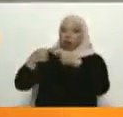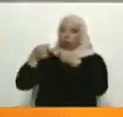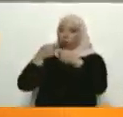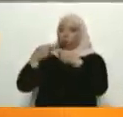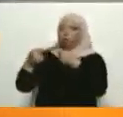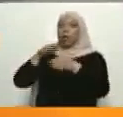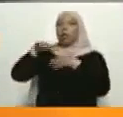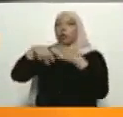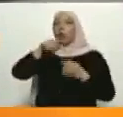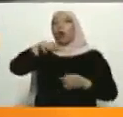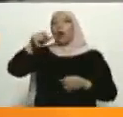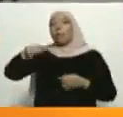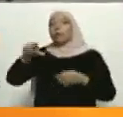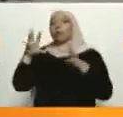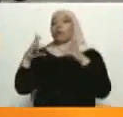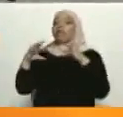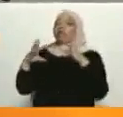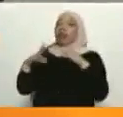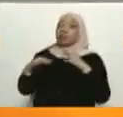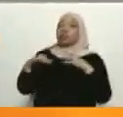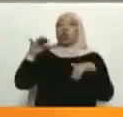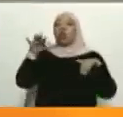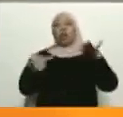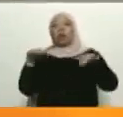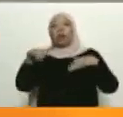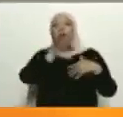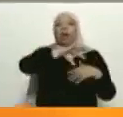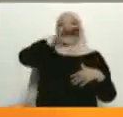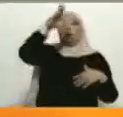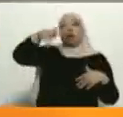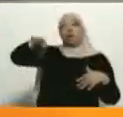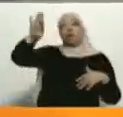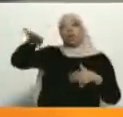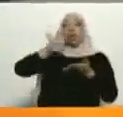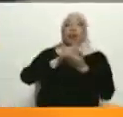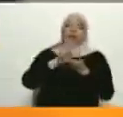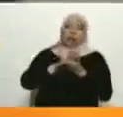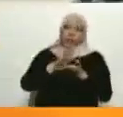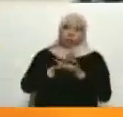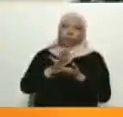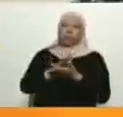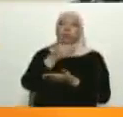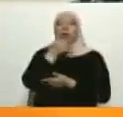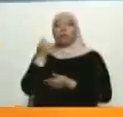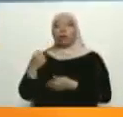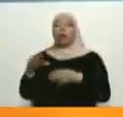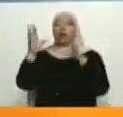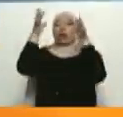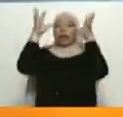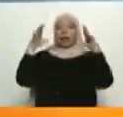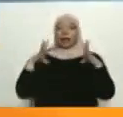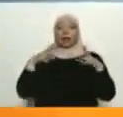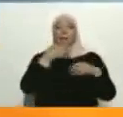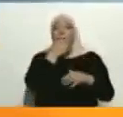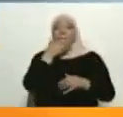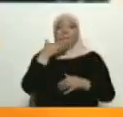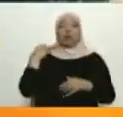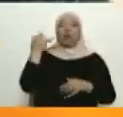venezolanos y las venezolanas disfrutásemos de lo que yo diría así uno de los mejores carnavales de nuestra historia